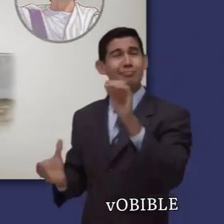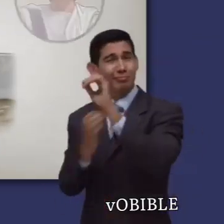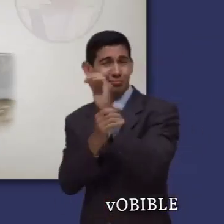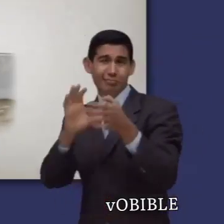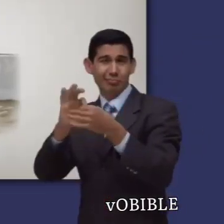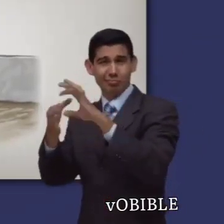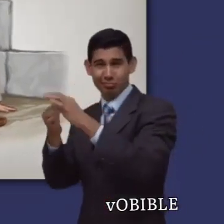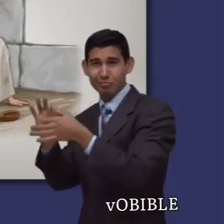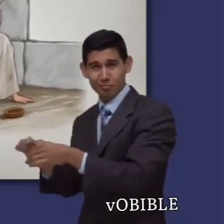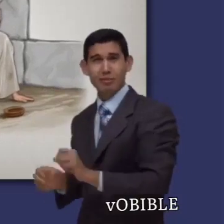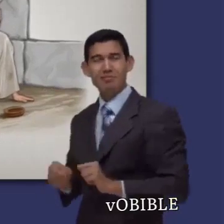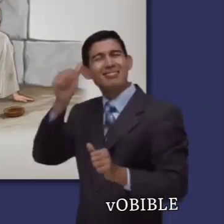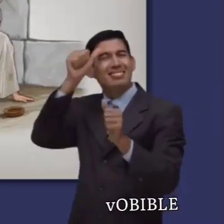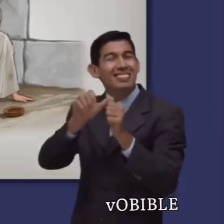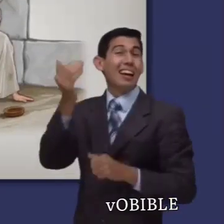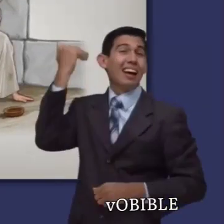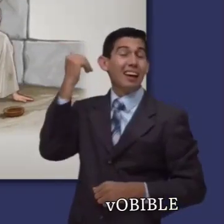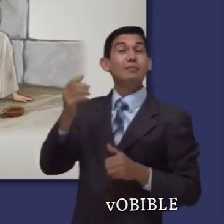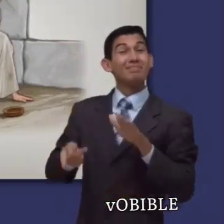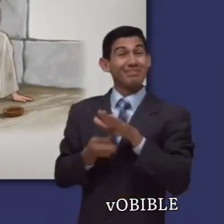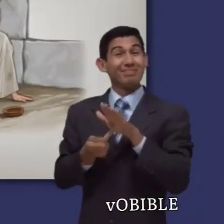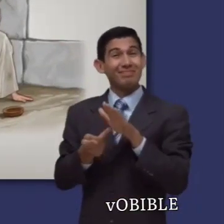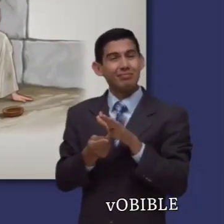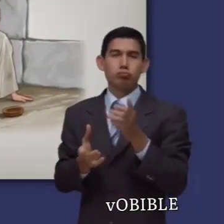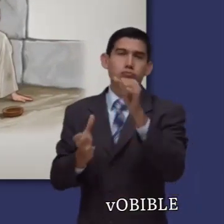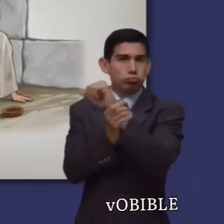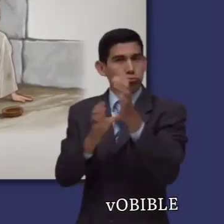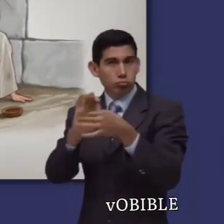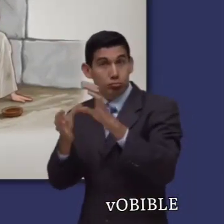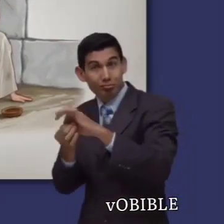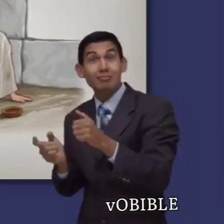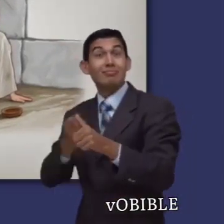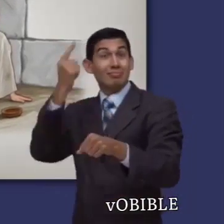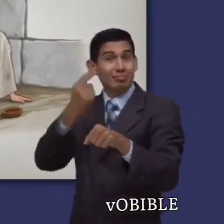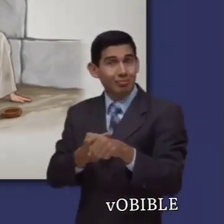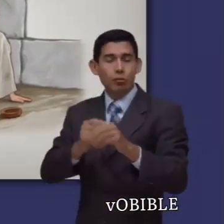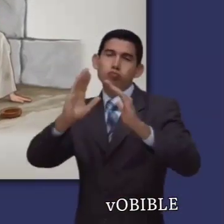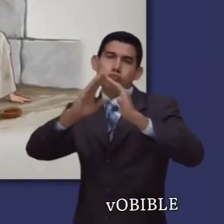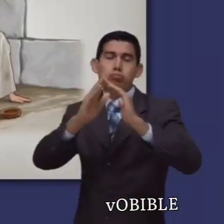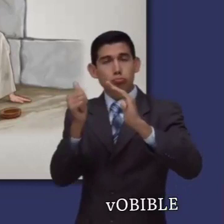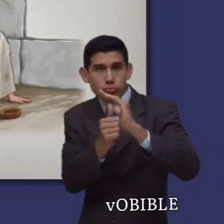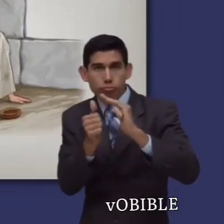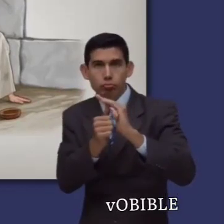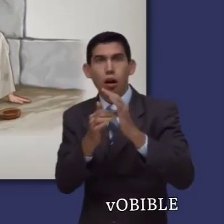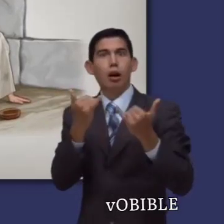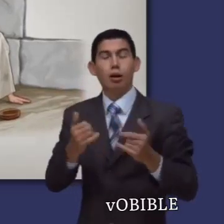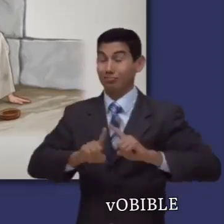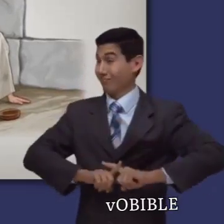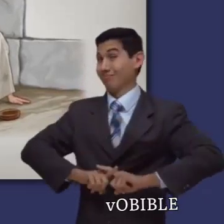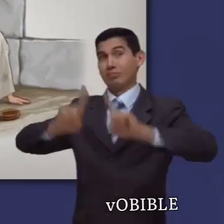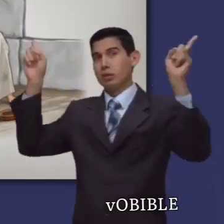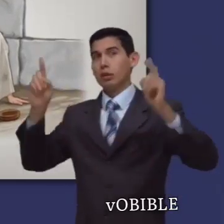Roma. La primera vez estuvo bajo arresto domiciliario, pero ahora su situación era